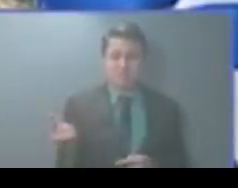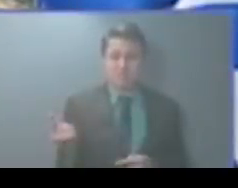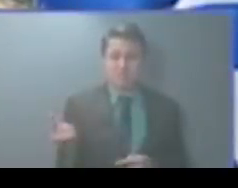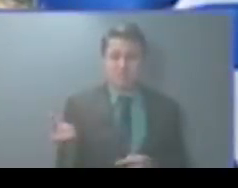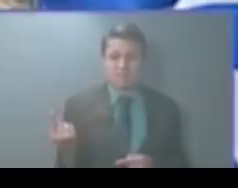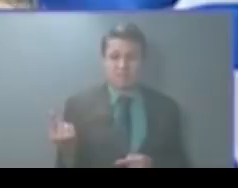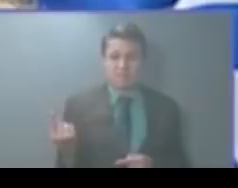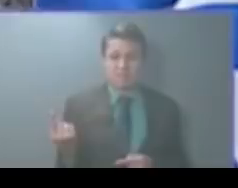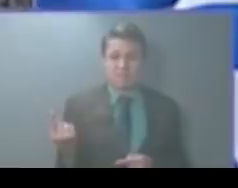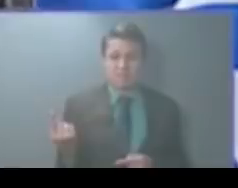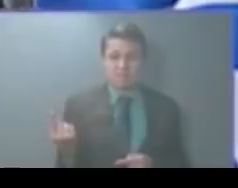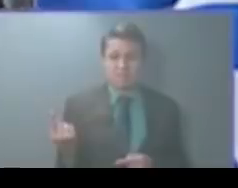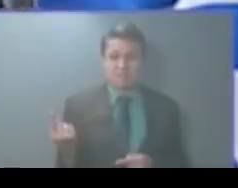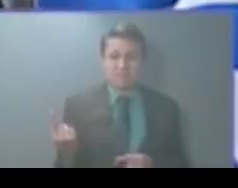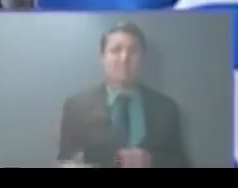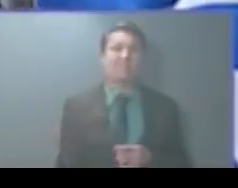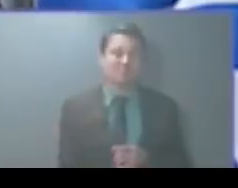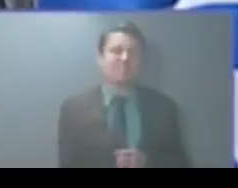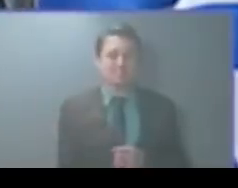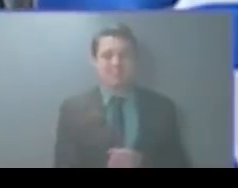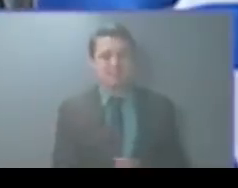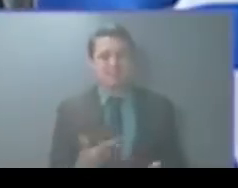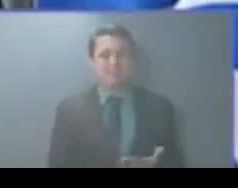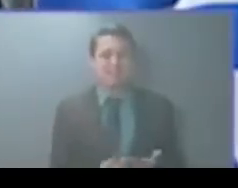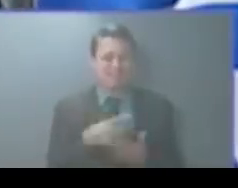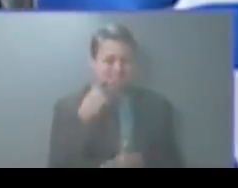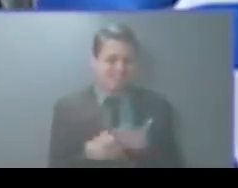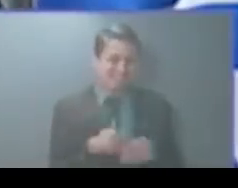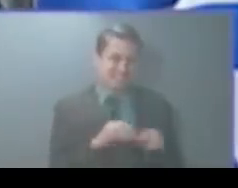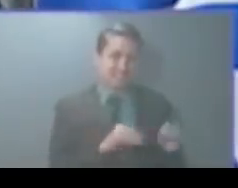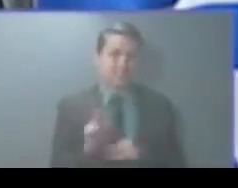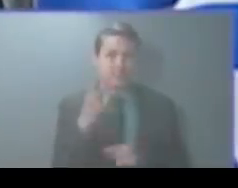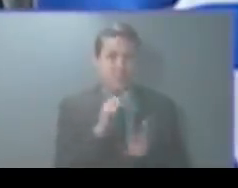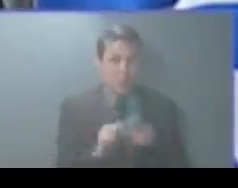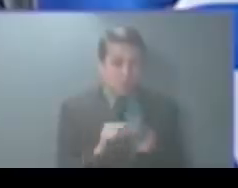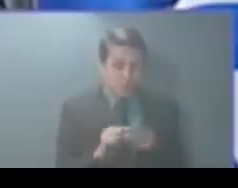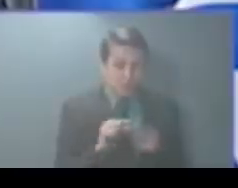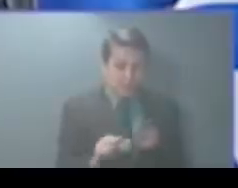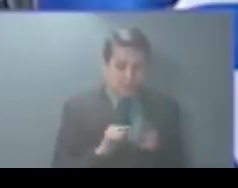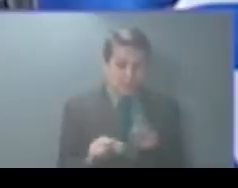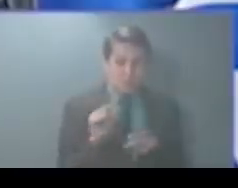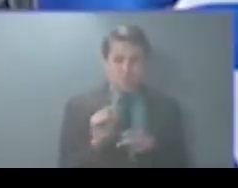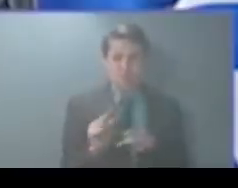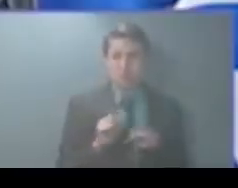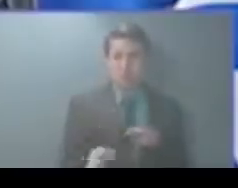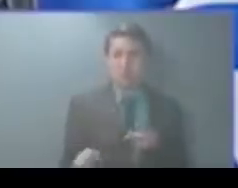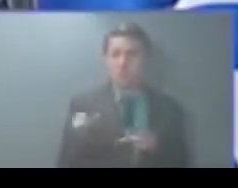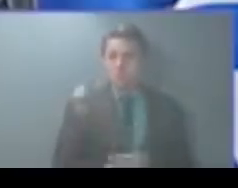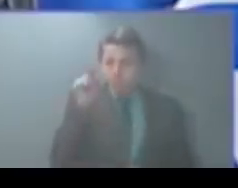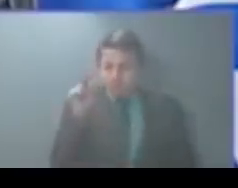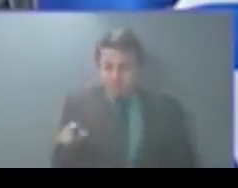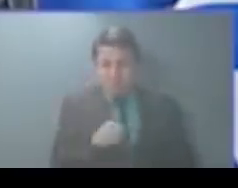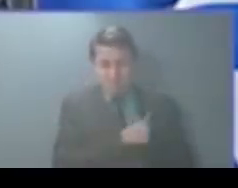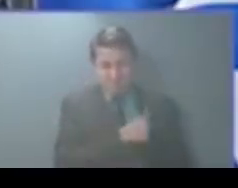ha respondido que con base en el artículo 212, inciso segundo, en su calidad